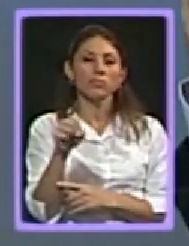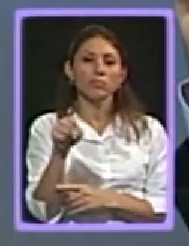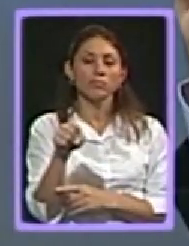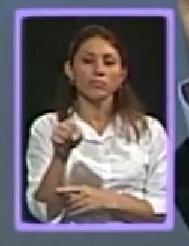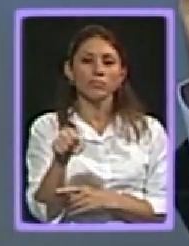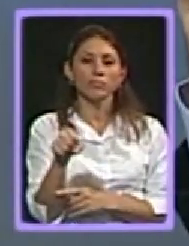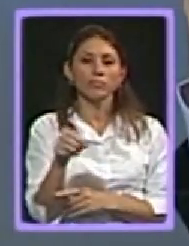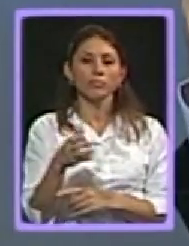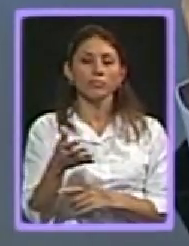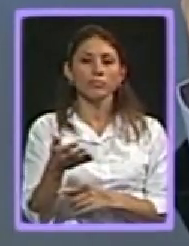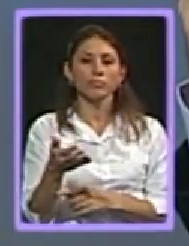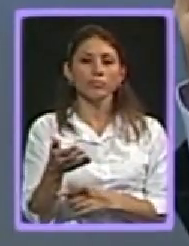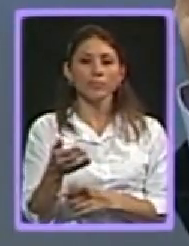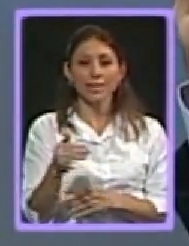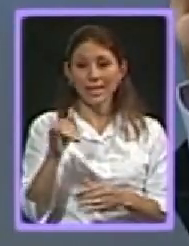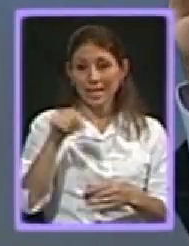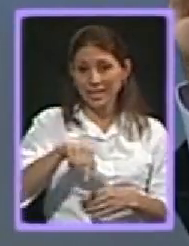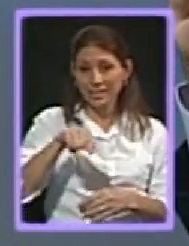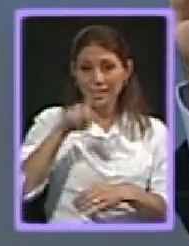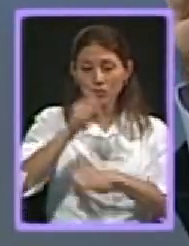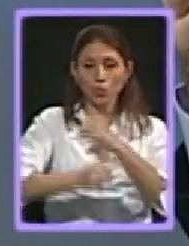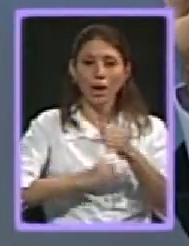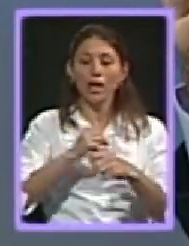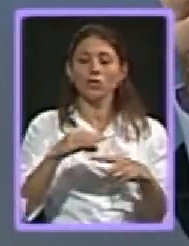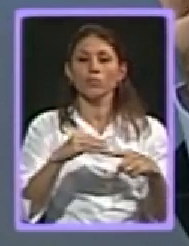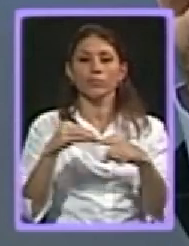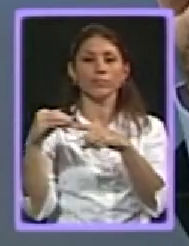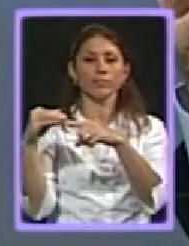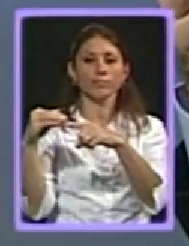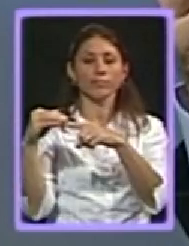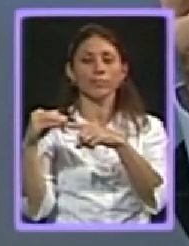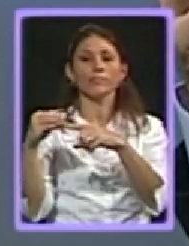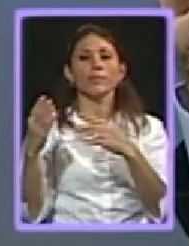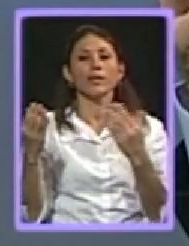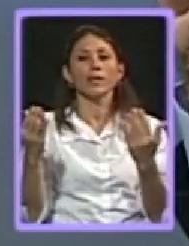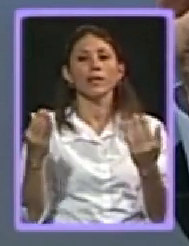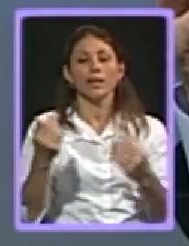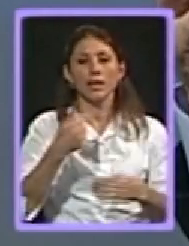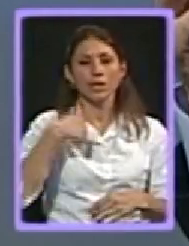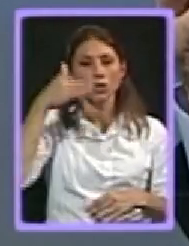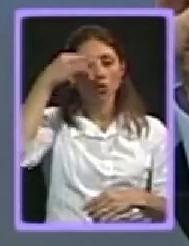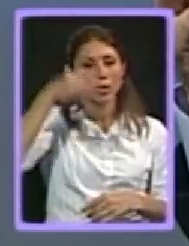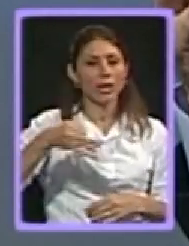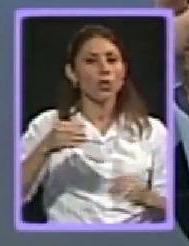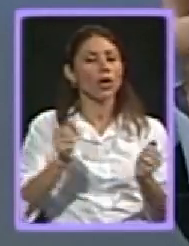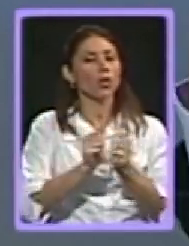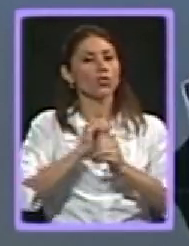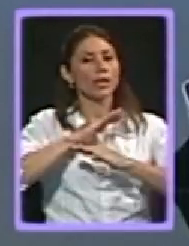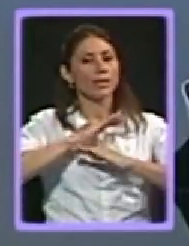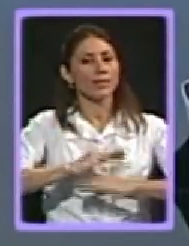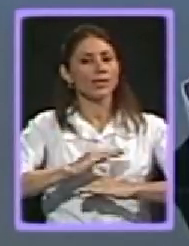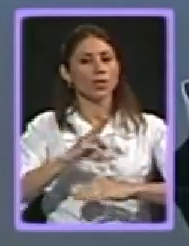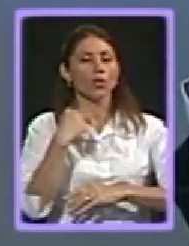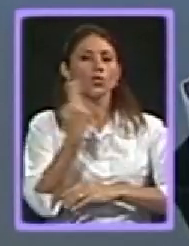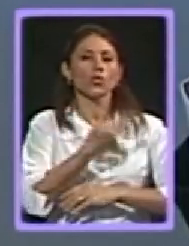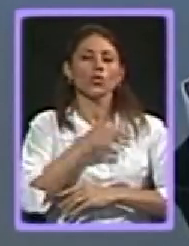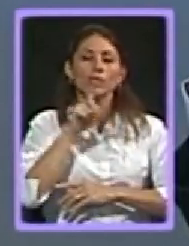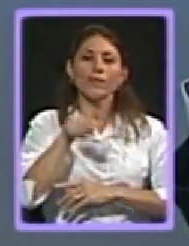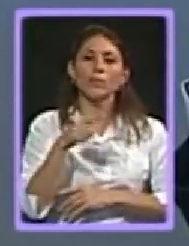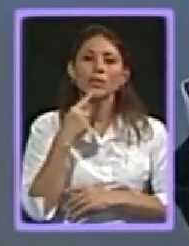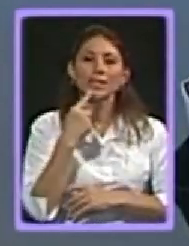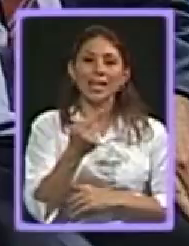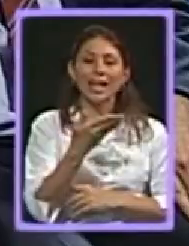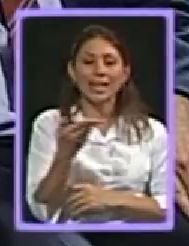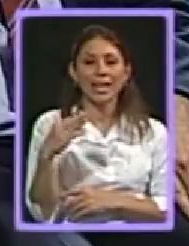Efectivamente, pues este es un año particular y aquí creo que con satisfacción debemos indicar que